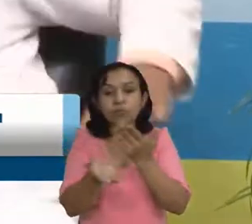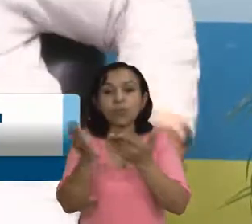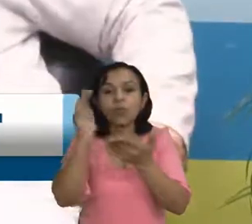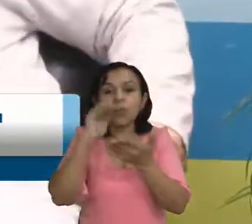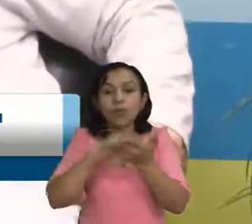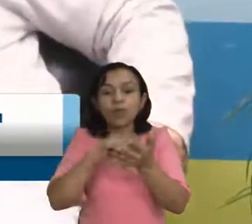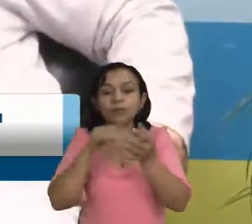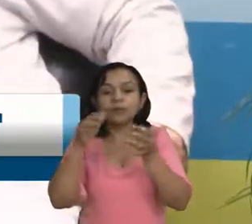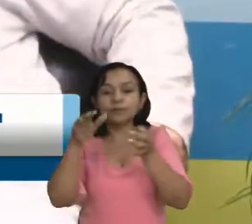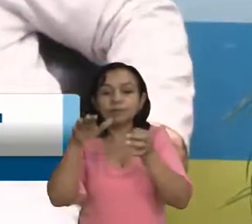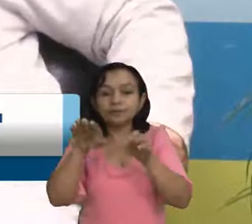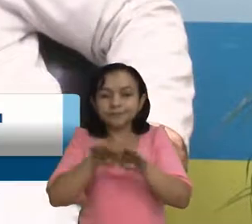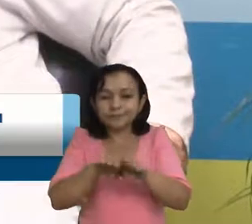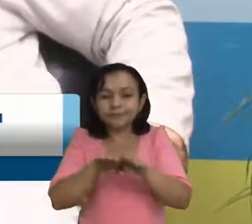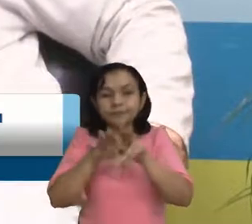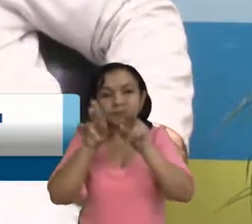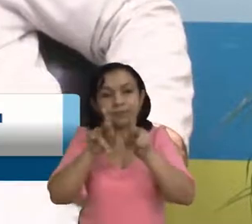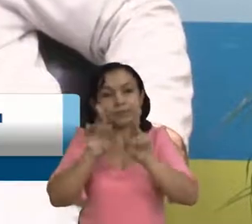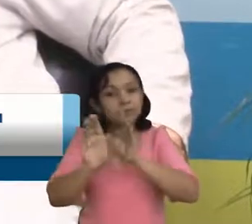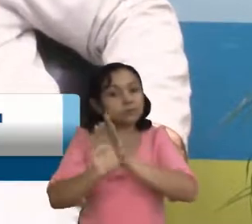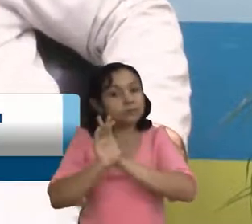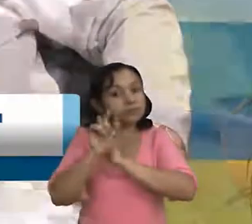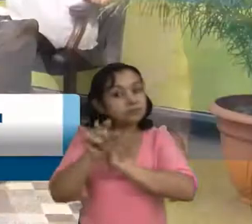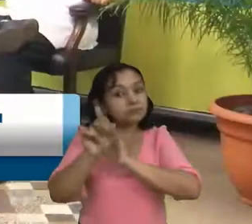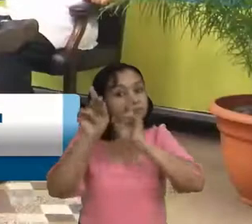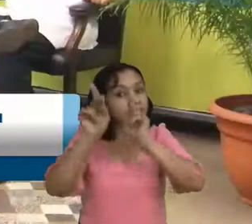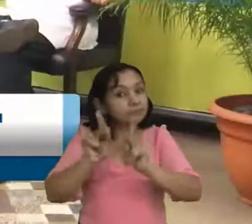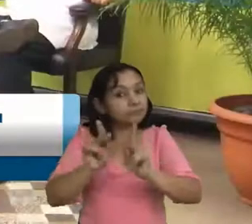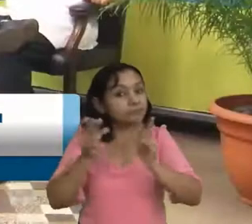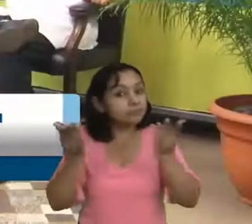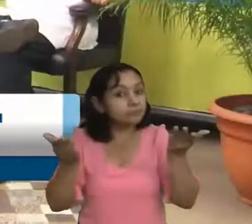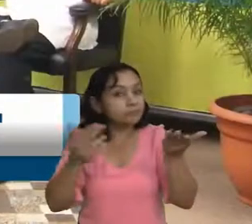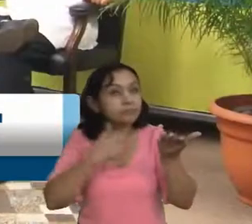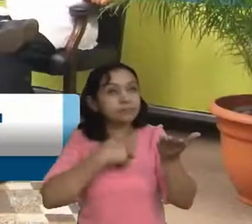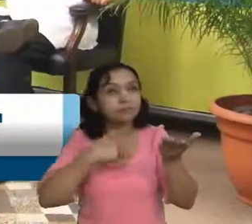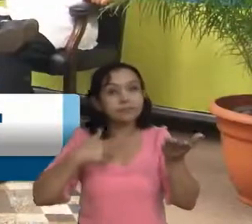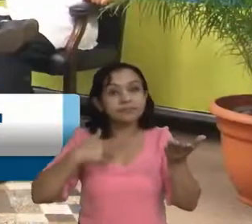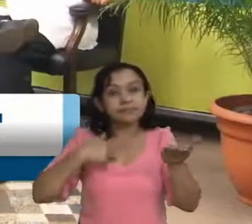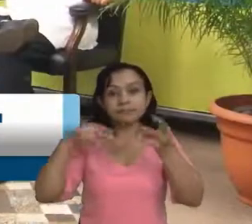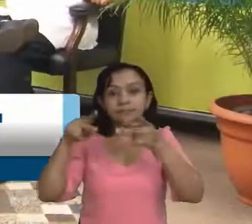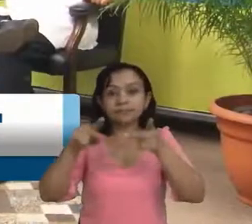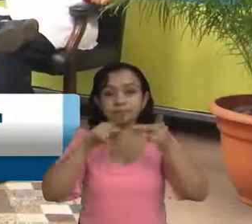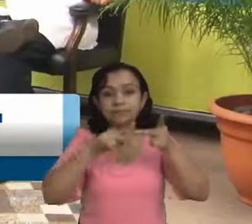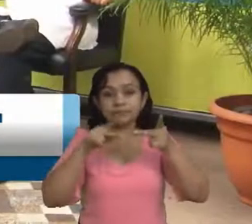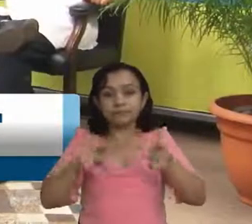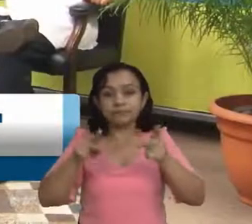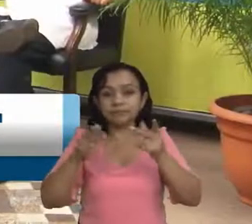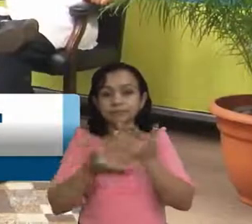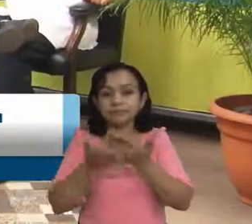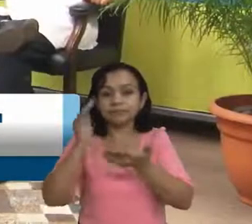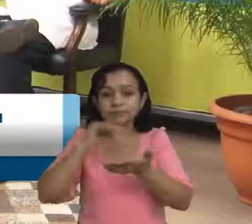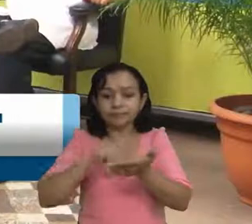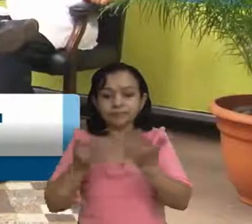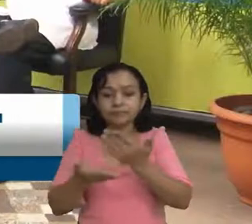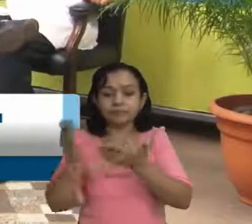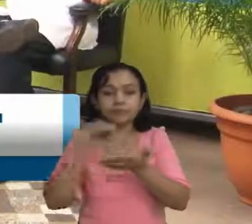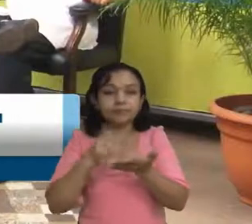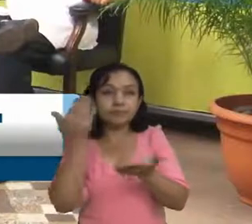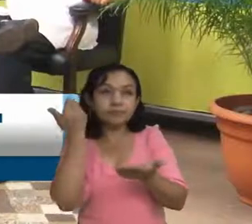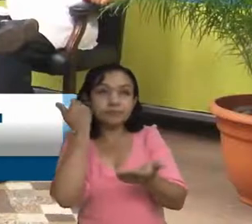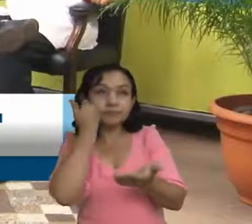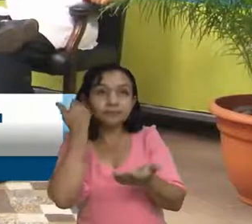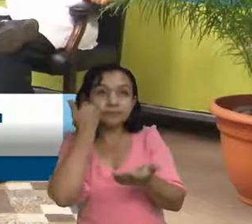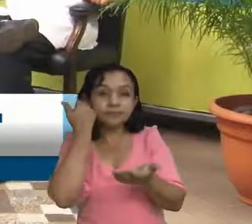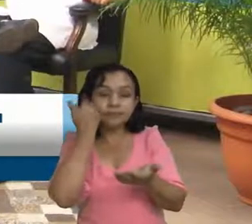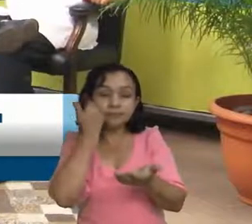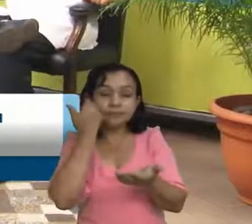eso es algo propio del paciente. Ahora, ¿qué tiene que hacer la persona que haya caído en esta uropatía obstructiva en cuanto a